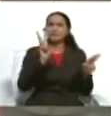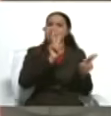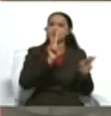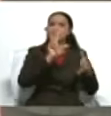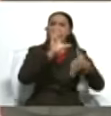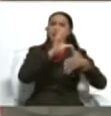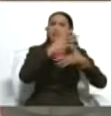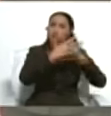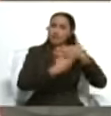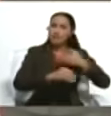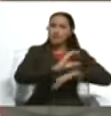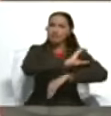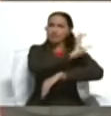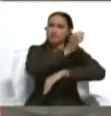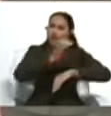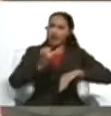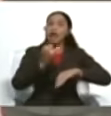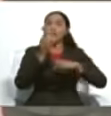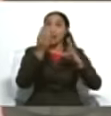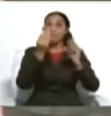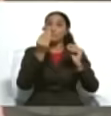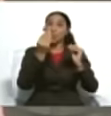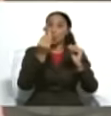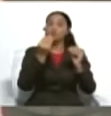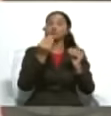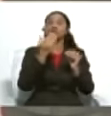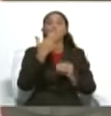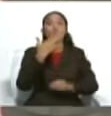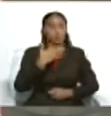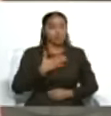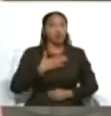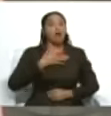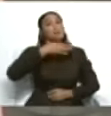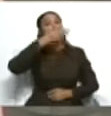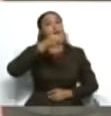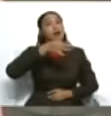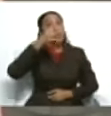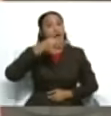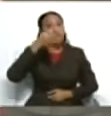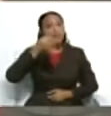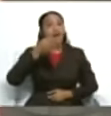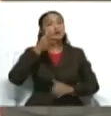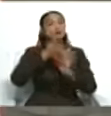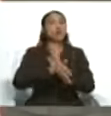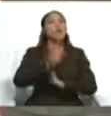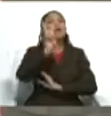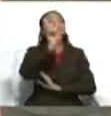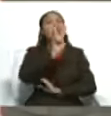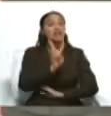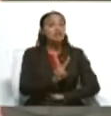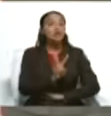han suscrito con mucha vehemencia para declarar nuestra región como una zona de paz.